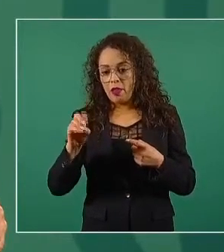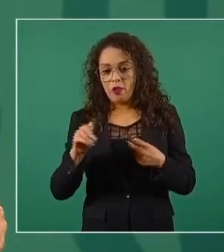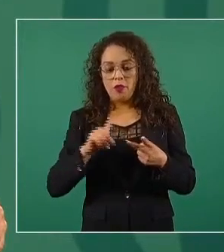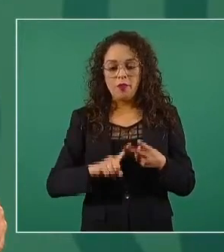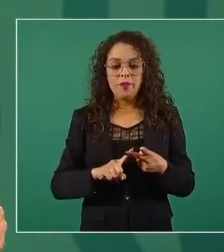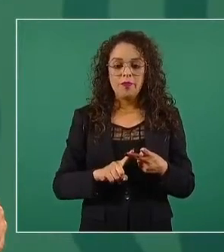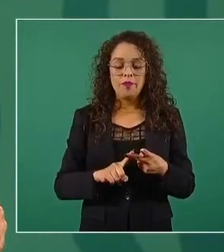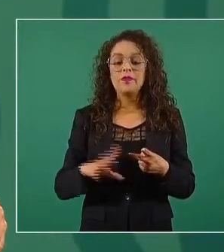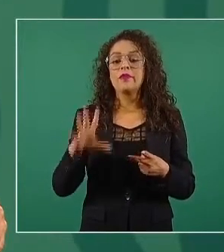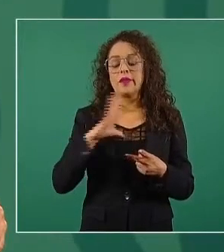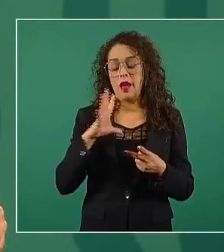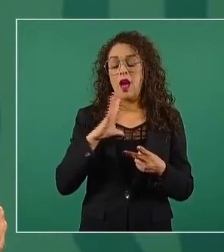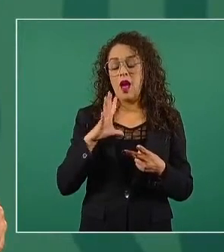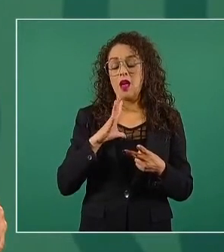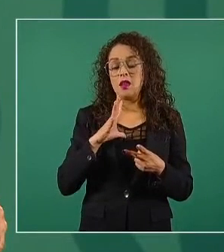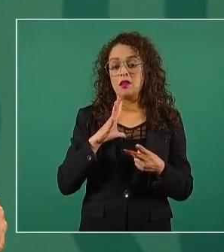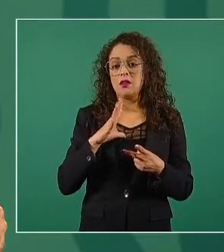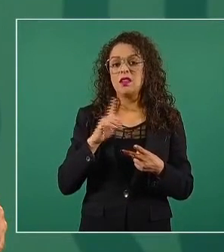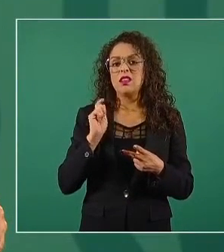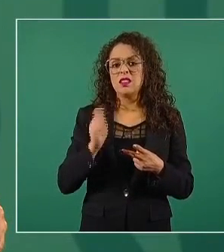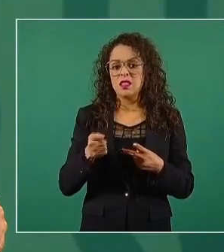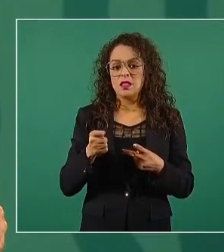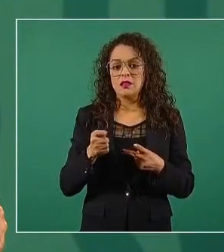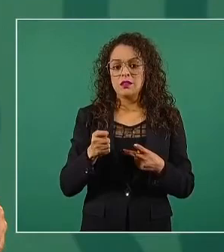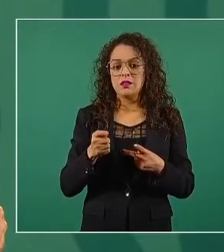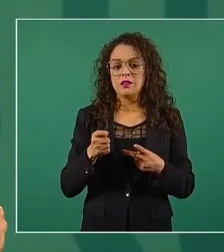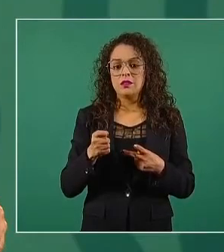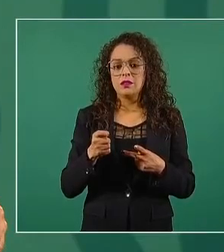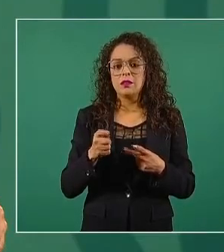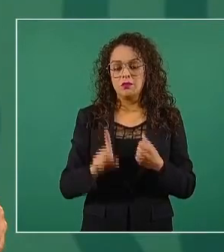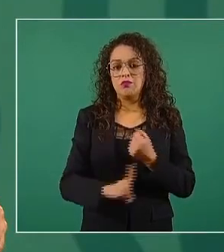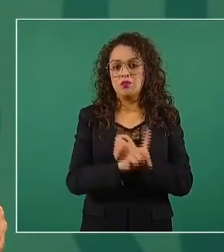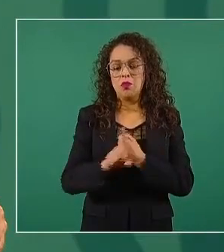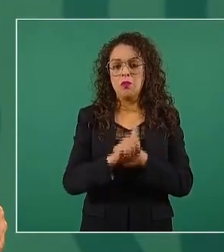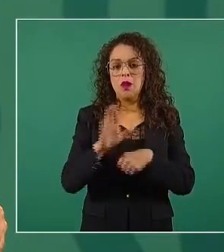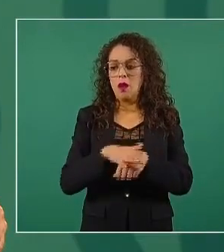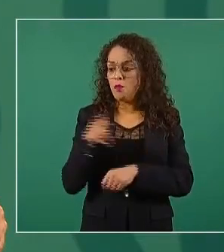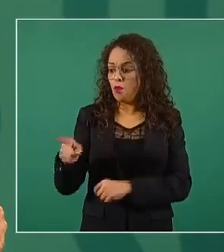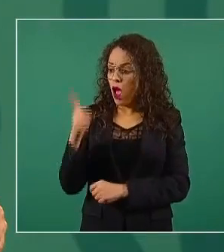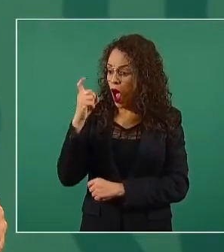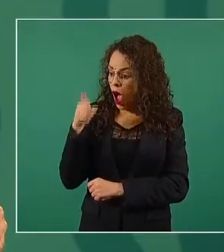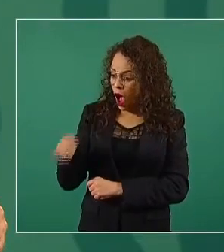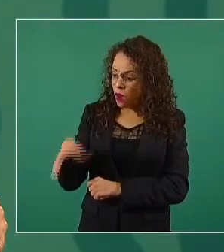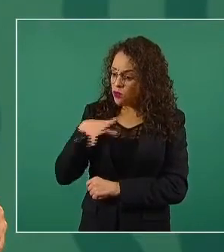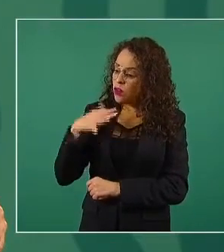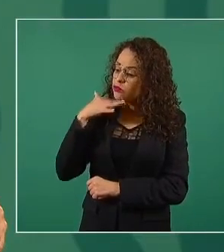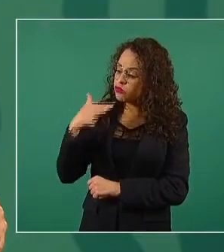se tiene el problema de que se consume agua con arsénico,